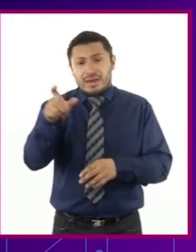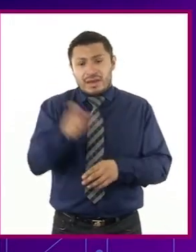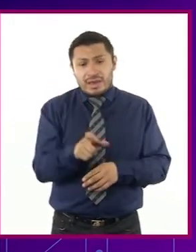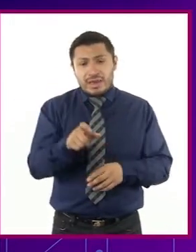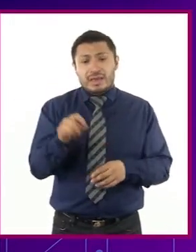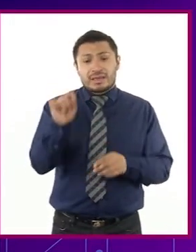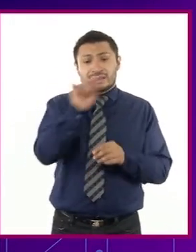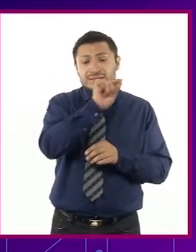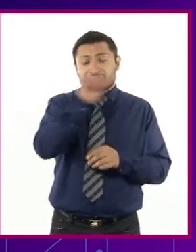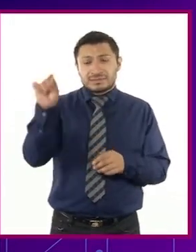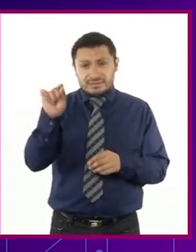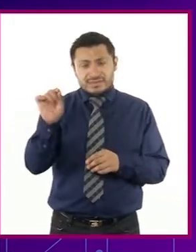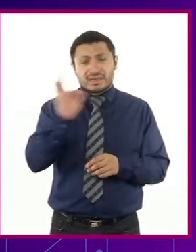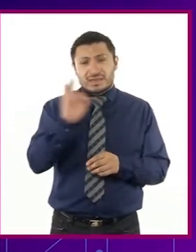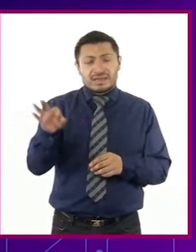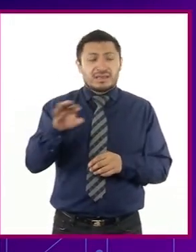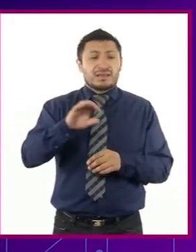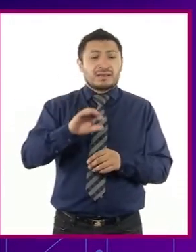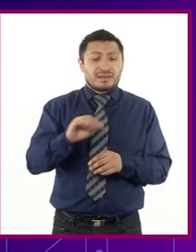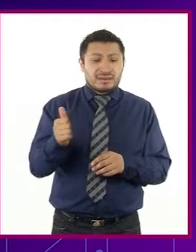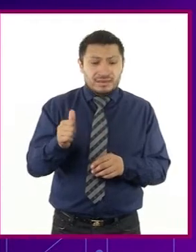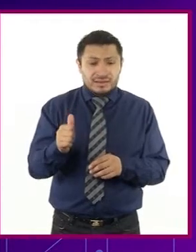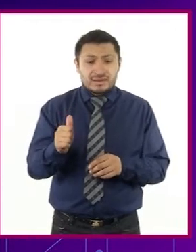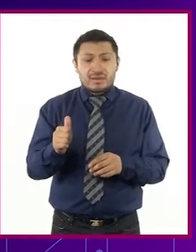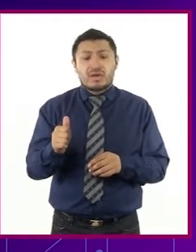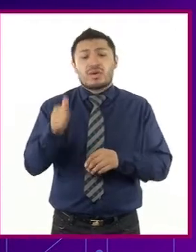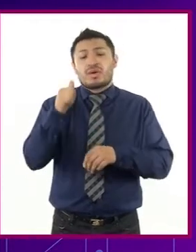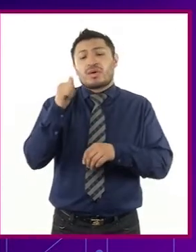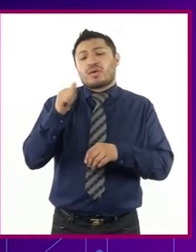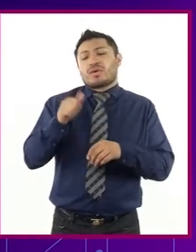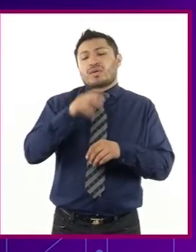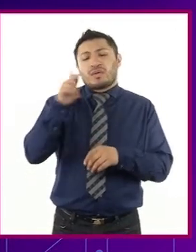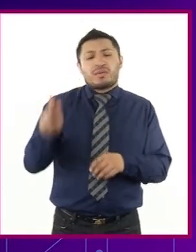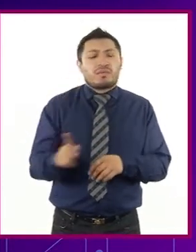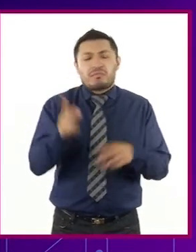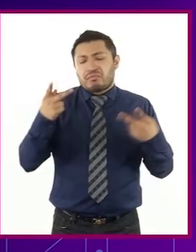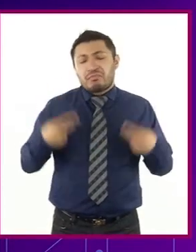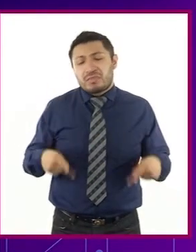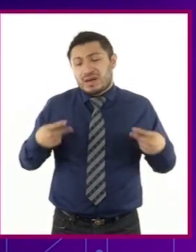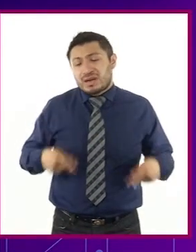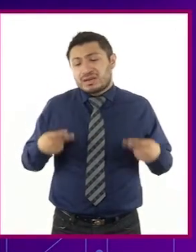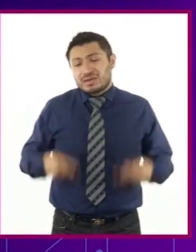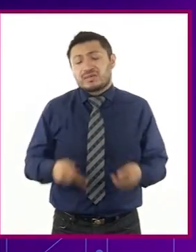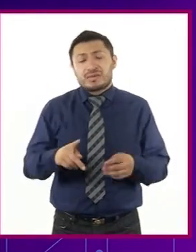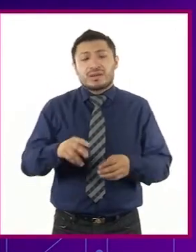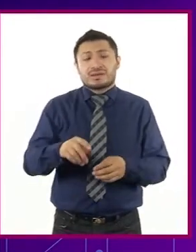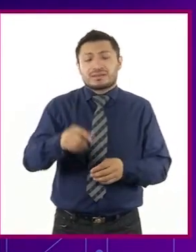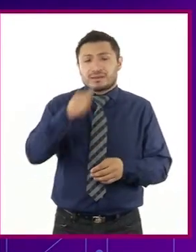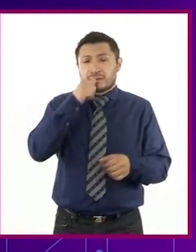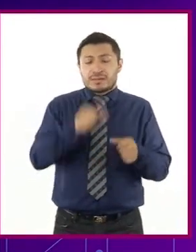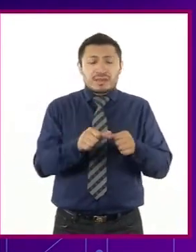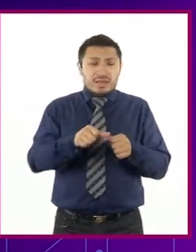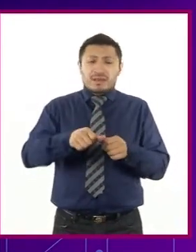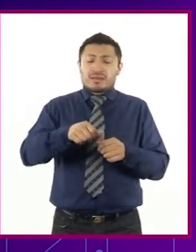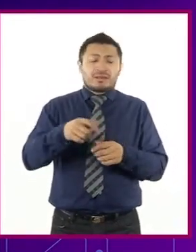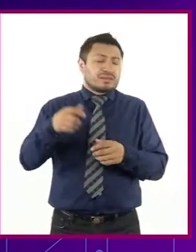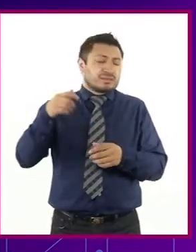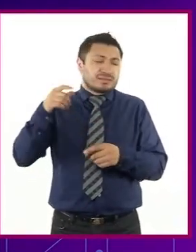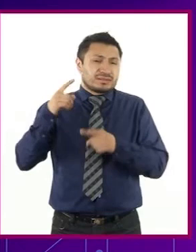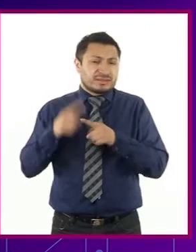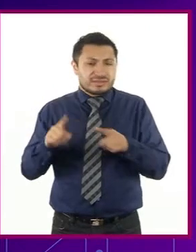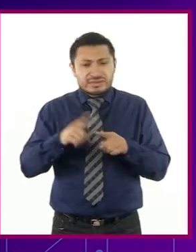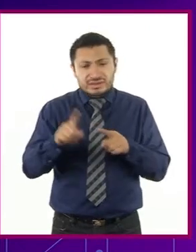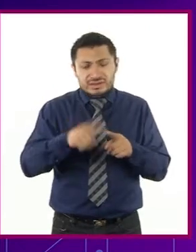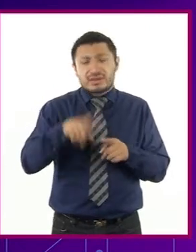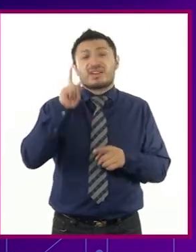datos provienen de una población, su símbolo será la letra griega mu. ¿Qué es el rango? A diferencia